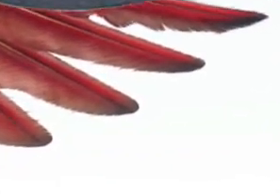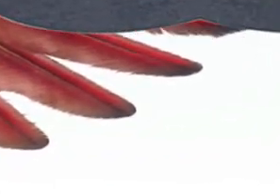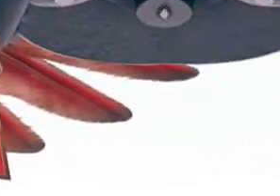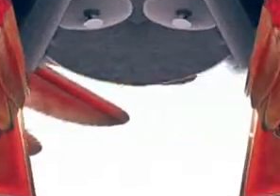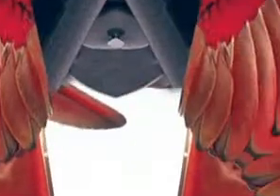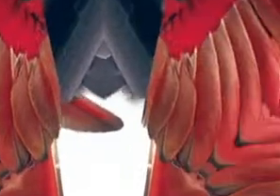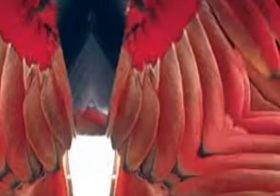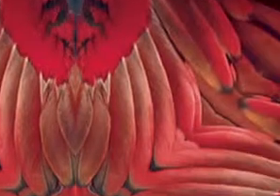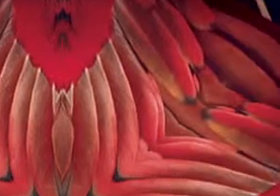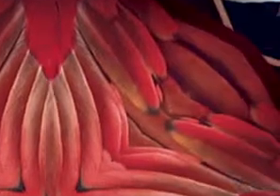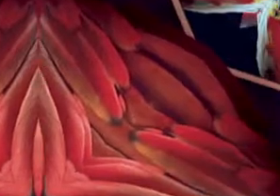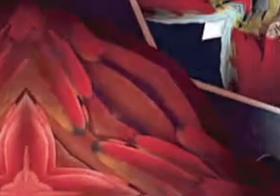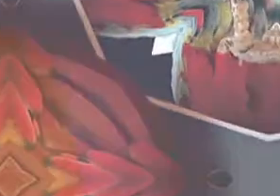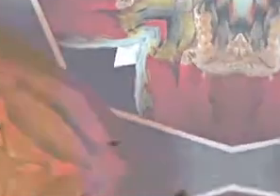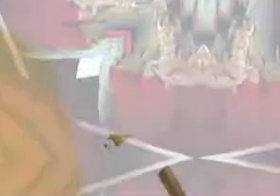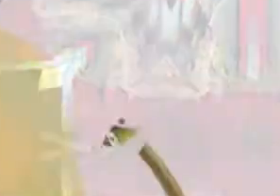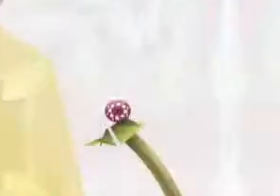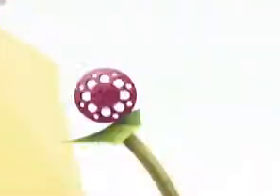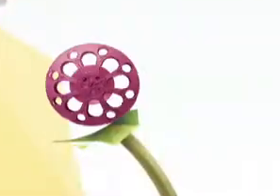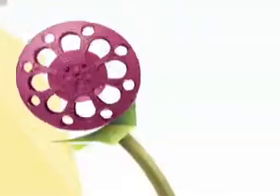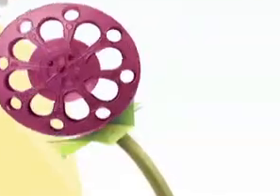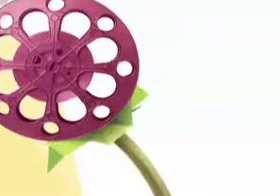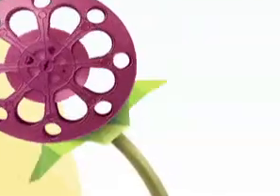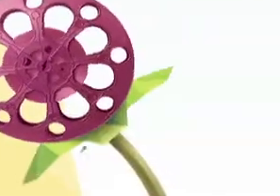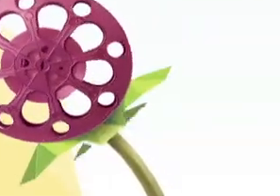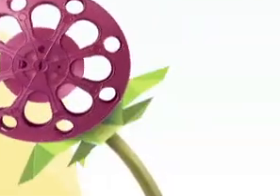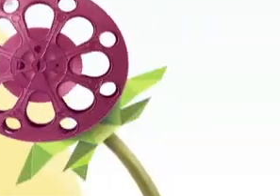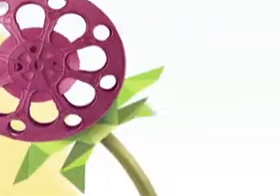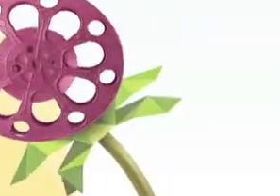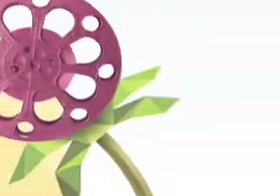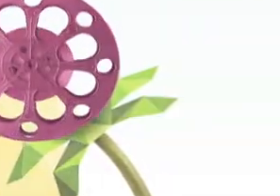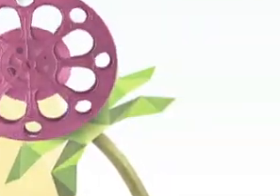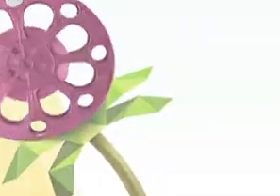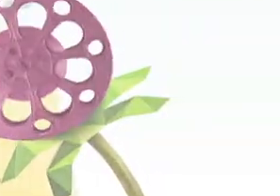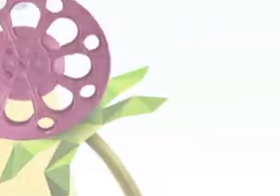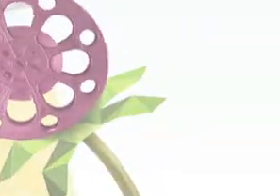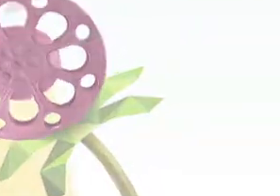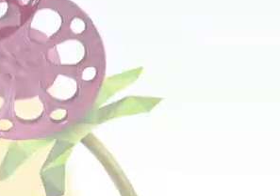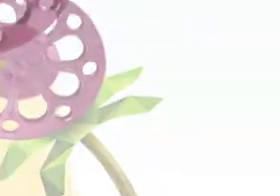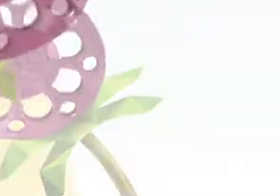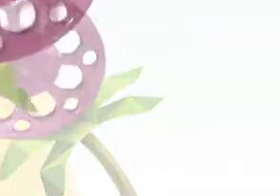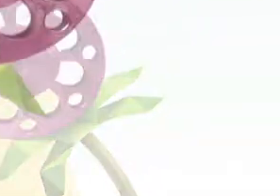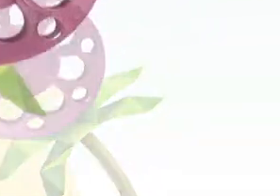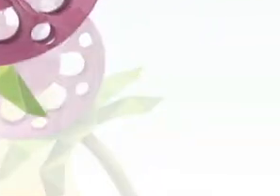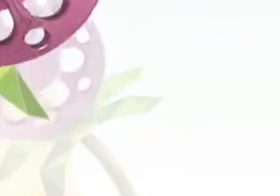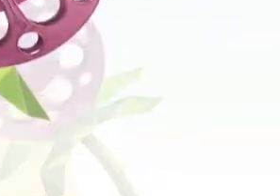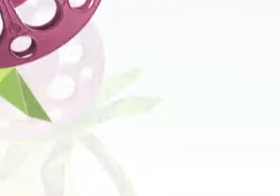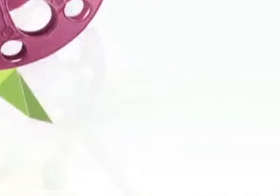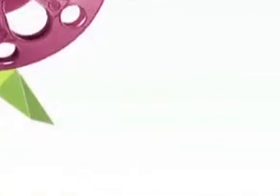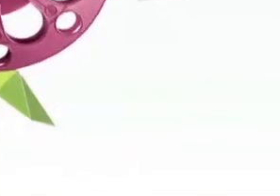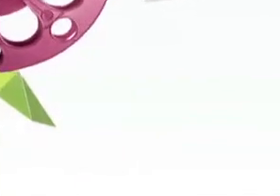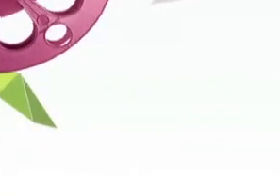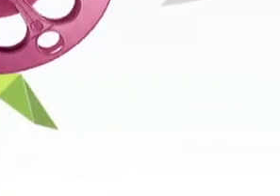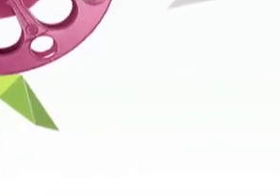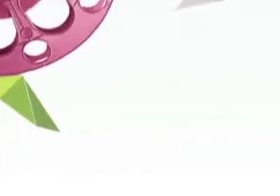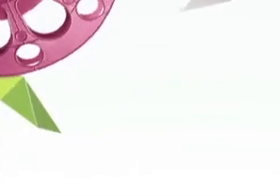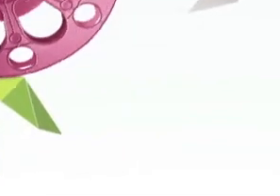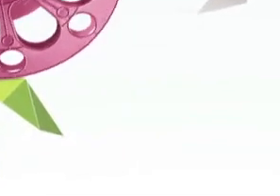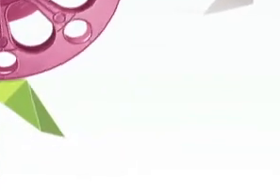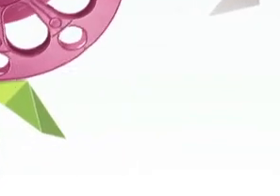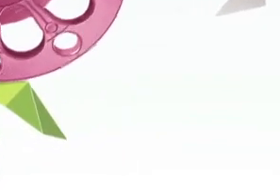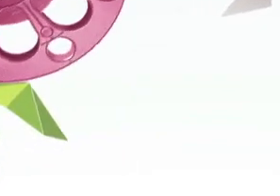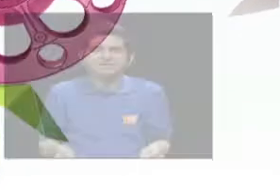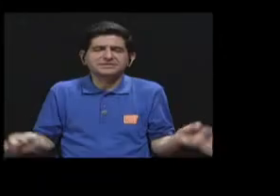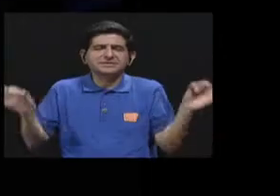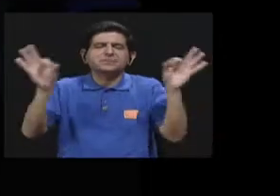Festival Internacional de Cine Paz con la Tierra, Costa Rica 2014, del 8 al 15 de noviembre, en el Cine Magali, Sala Garbo y la Antigua